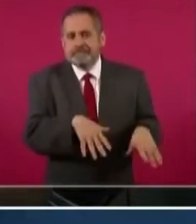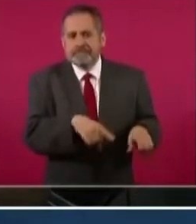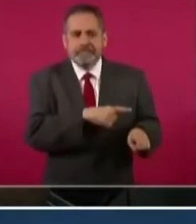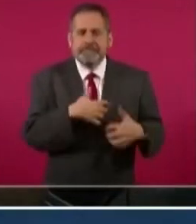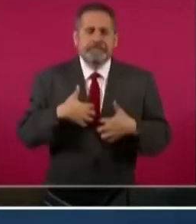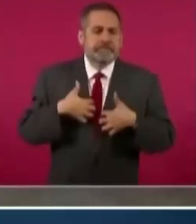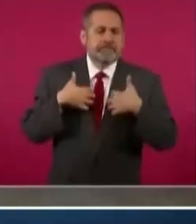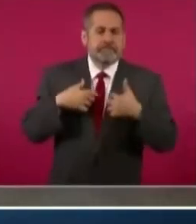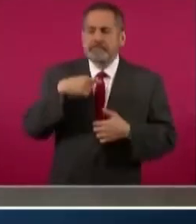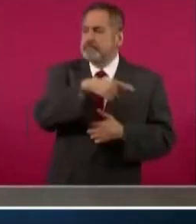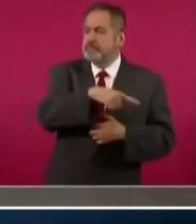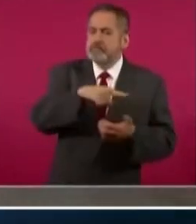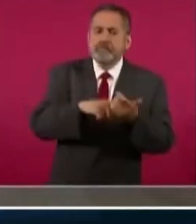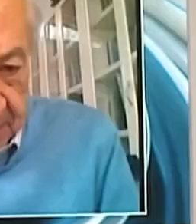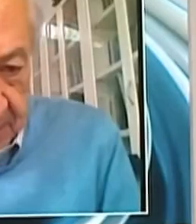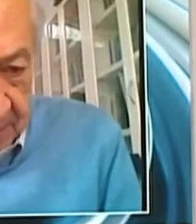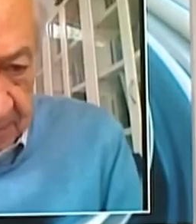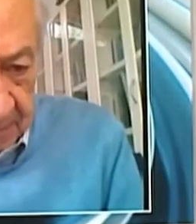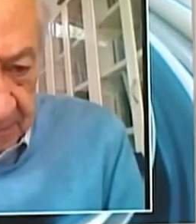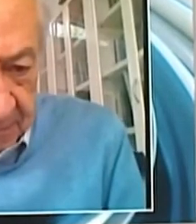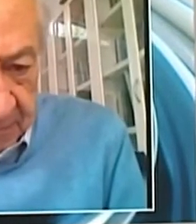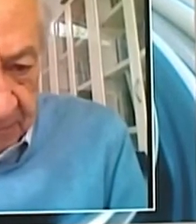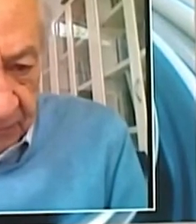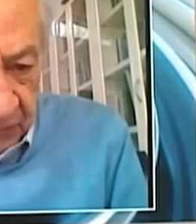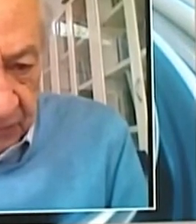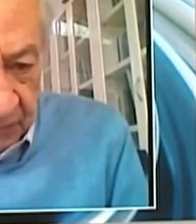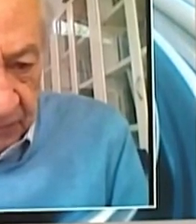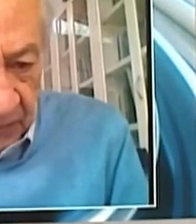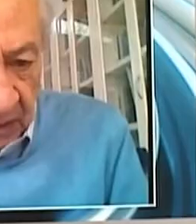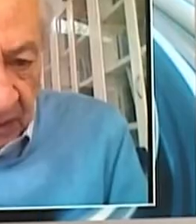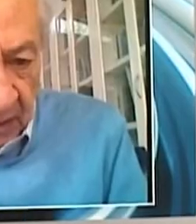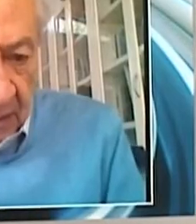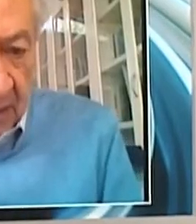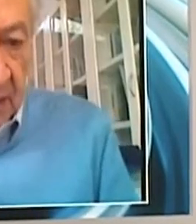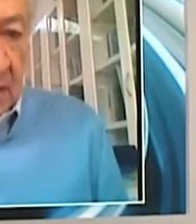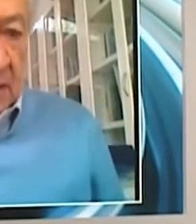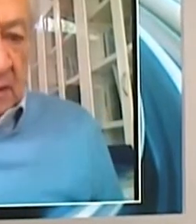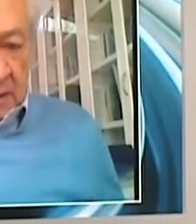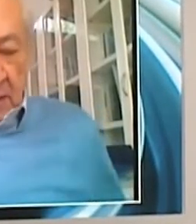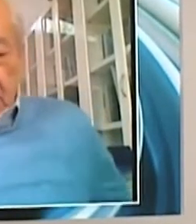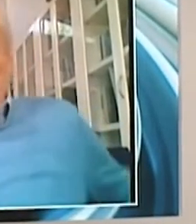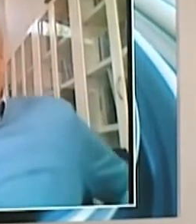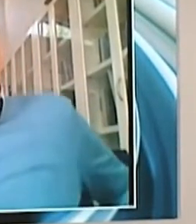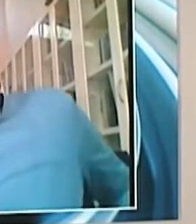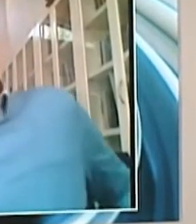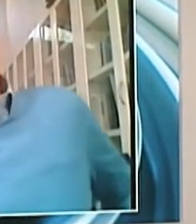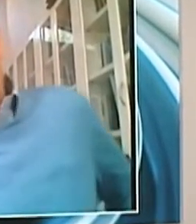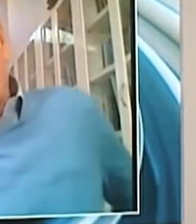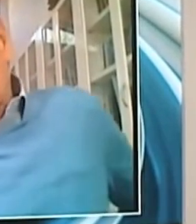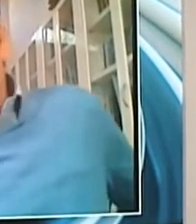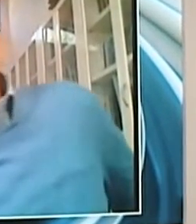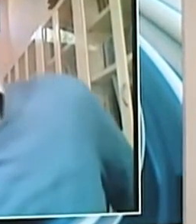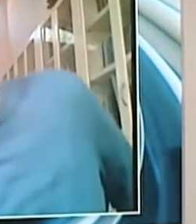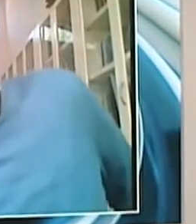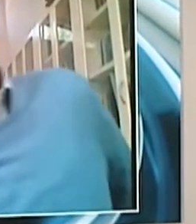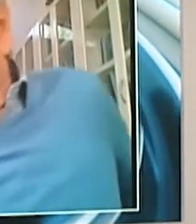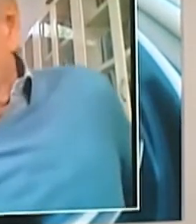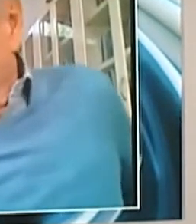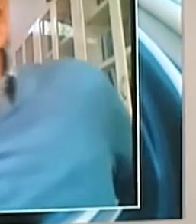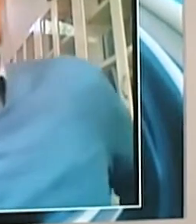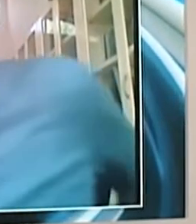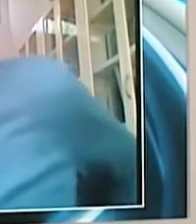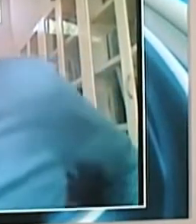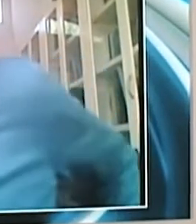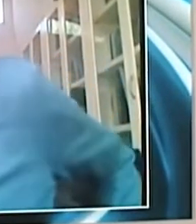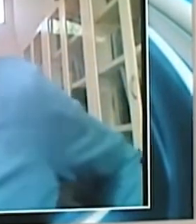Ahora, ¿le da algún rédito desde su punto de vista? ¿Hay alguien que compra de alguna manera esto y que entonces le da